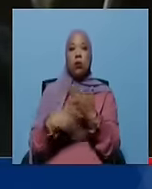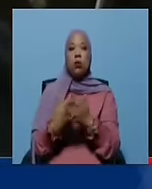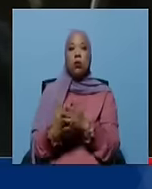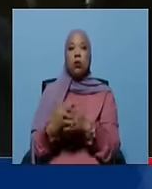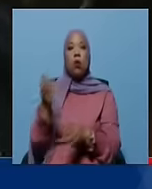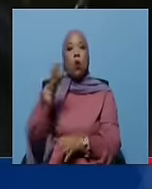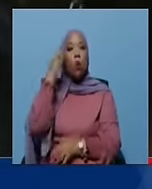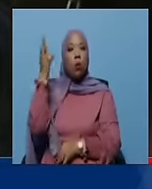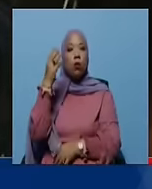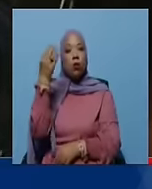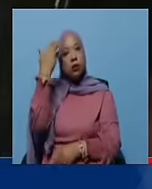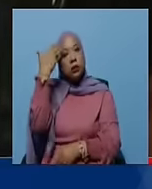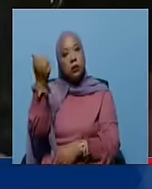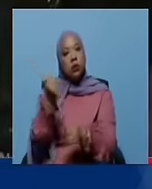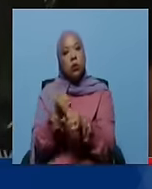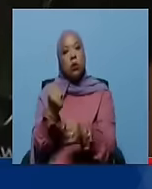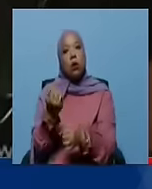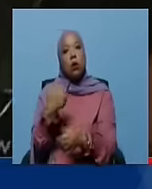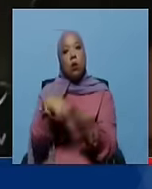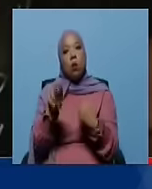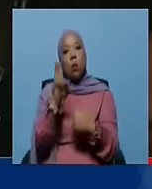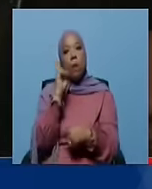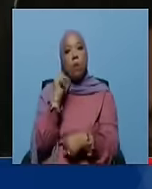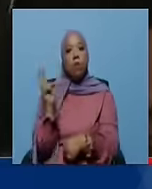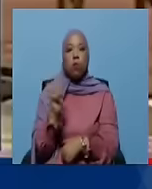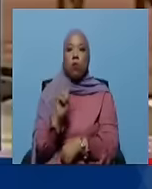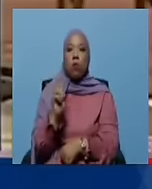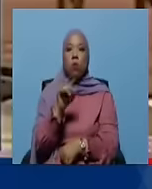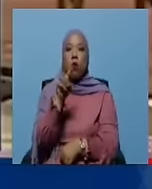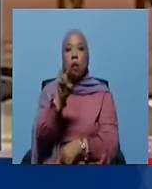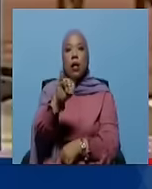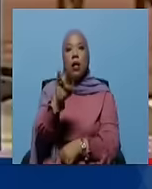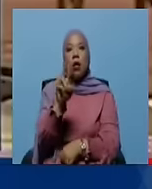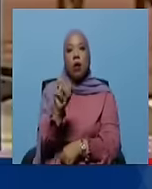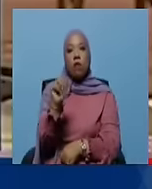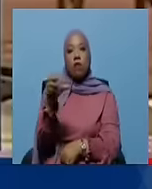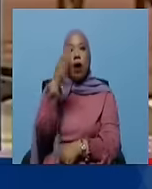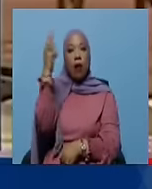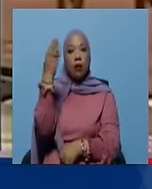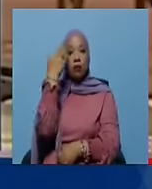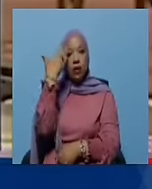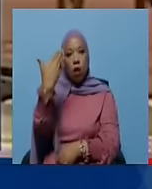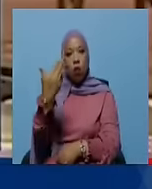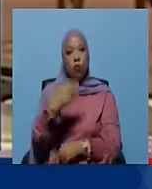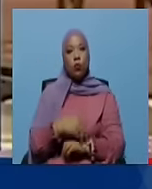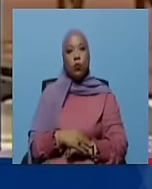canciller. Saludo al canciller de la República, Iván Gil, presente.